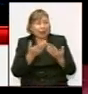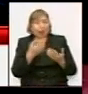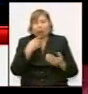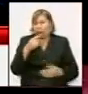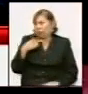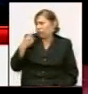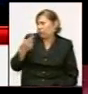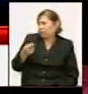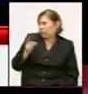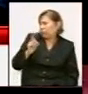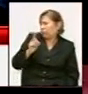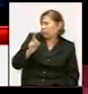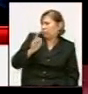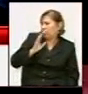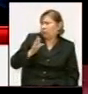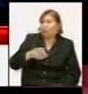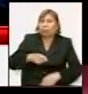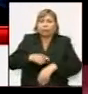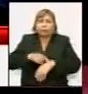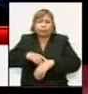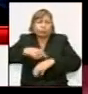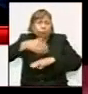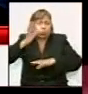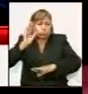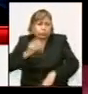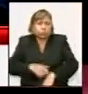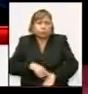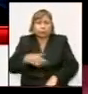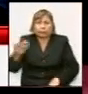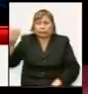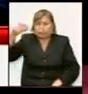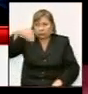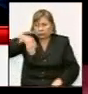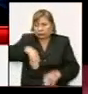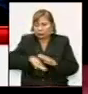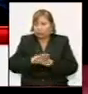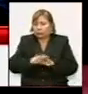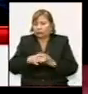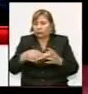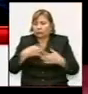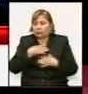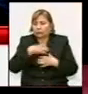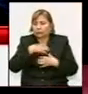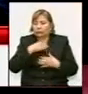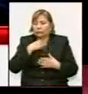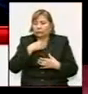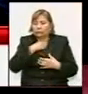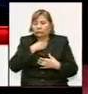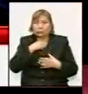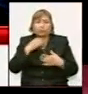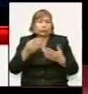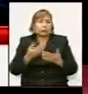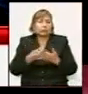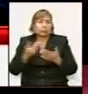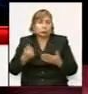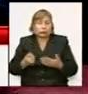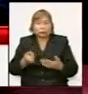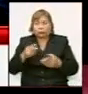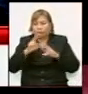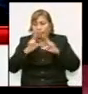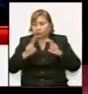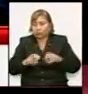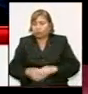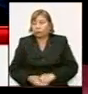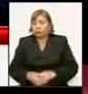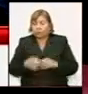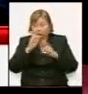lo otro. Ha tenido todo el tiempo, permanentemente, desde que entró al Congreso, para reclamar una cosa que él tiene historia mucho, mucho antes que el tema de Venezuela.